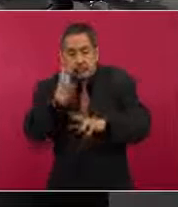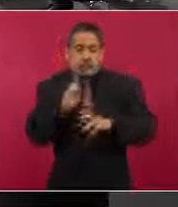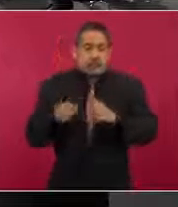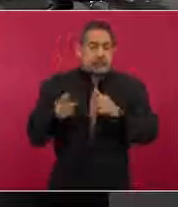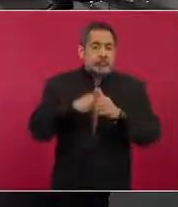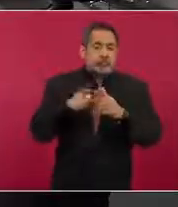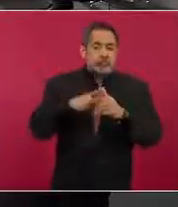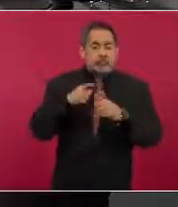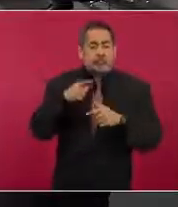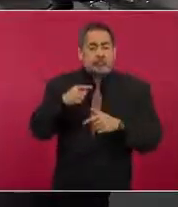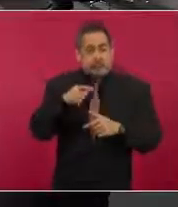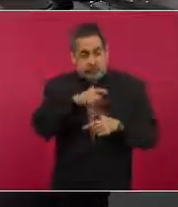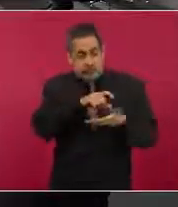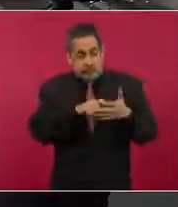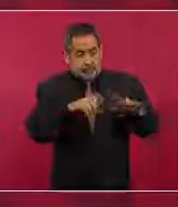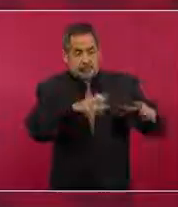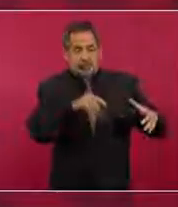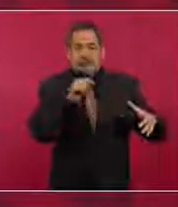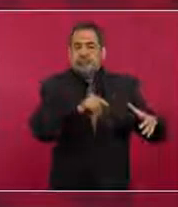por organismos